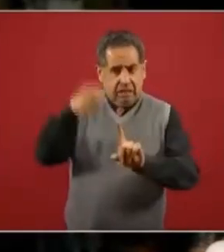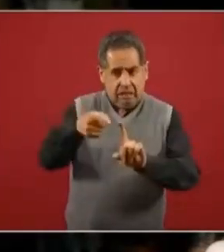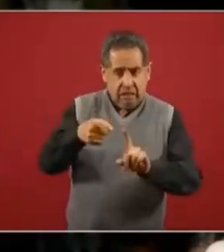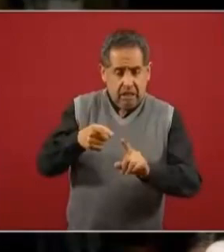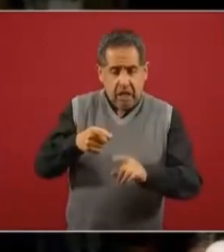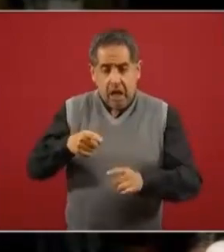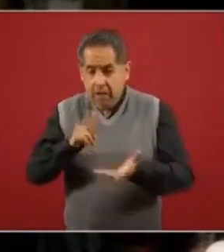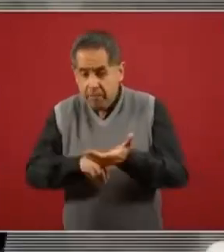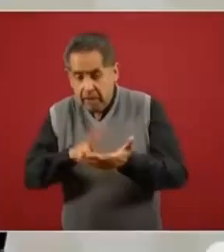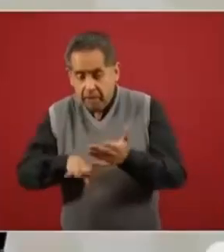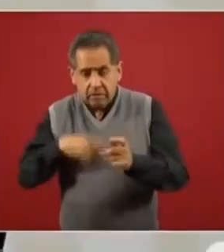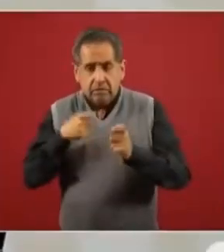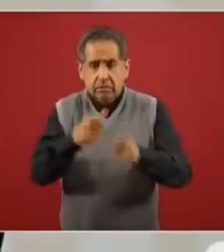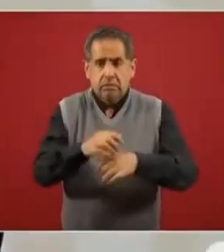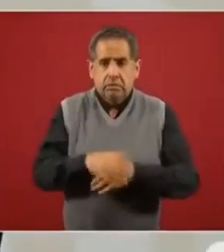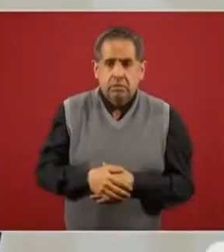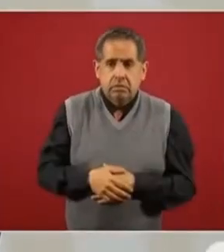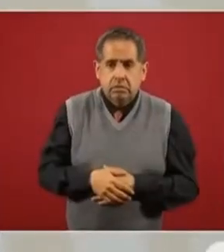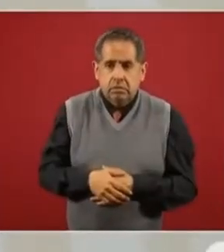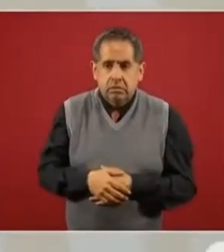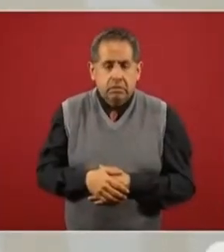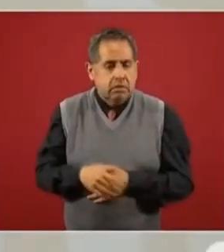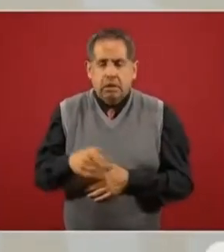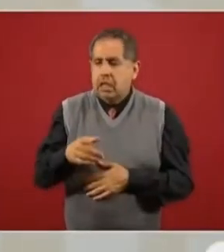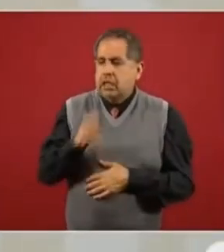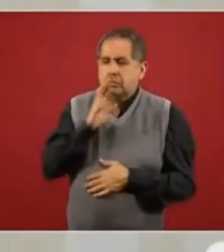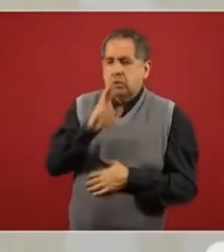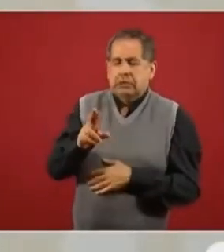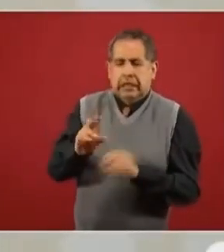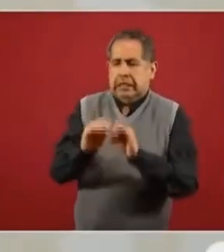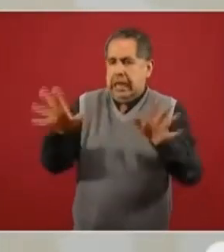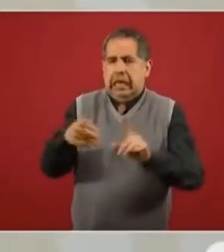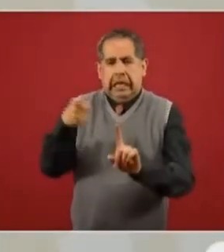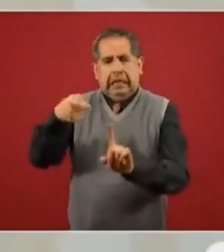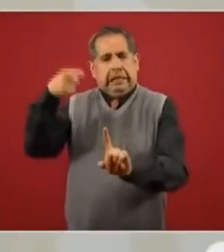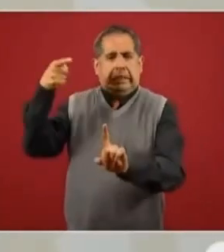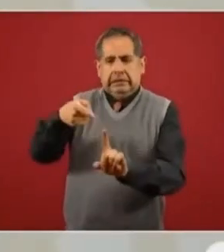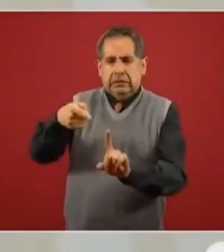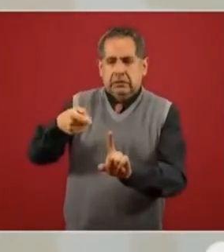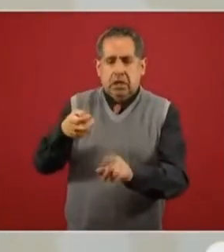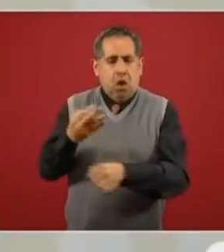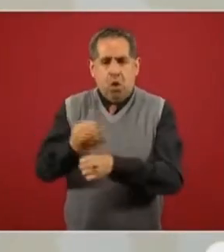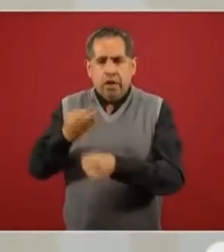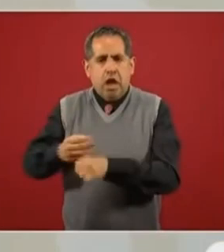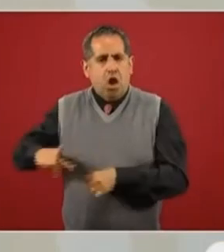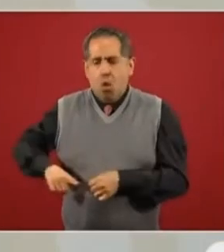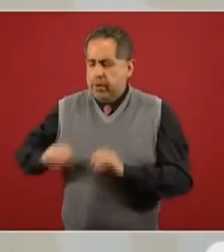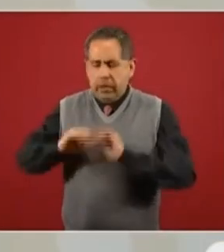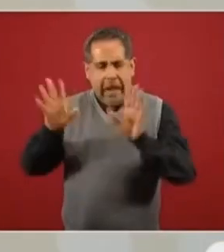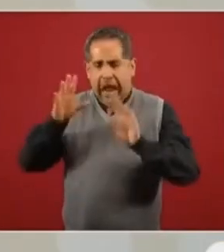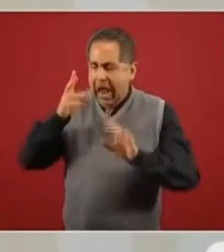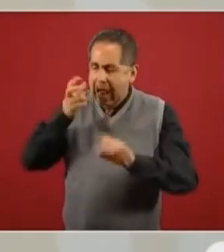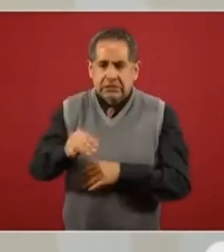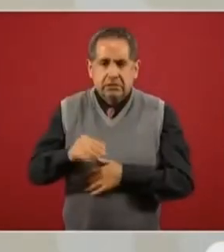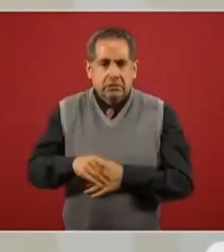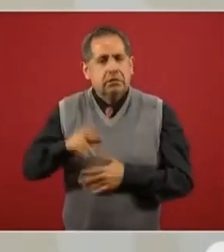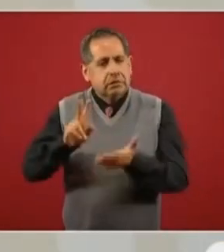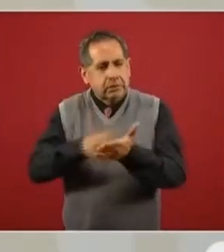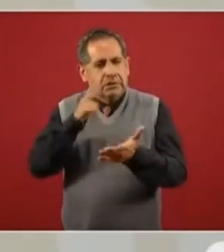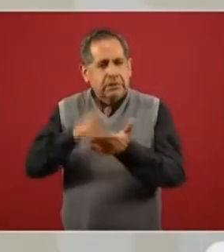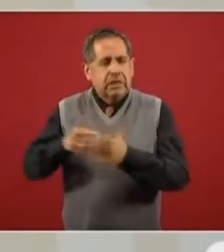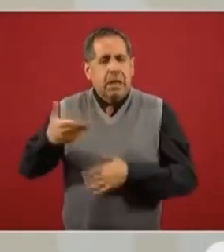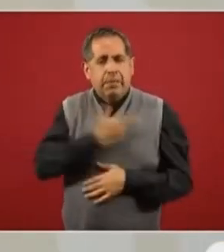méritos? La pregunta es de obvia resolución. Ese es el principio de actuar de este gobierno. Cada vez que el presidente